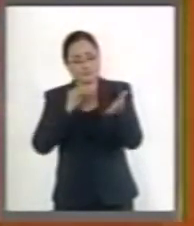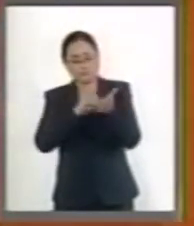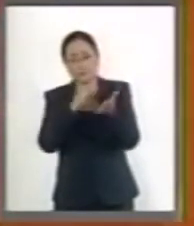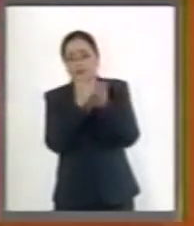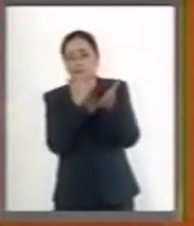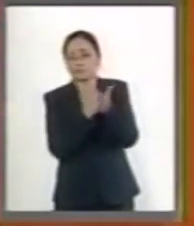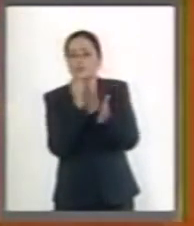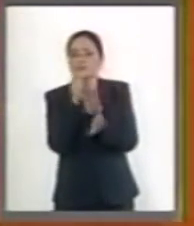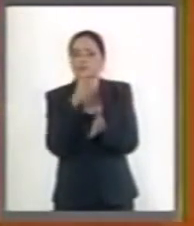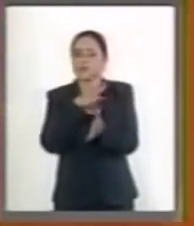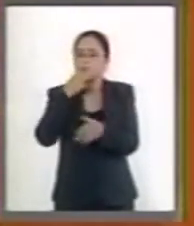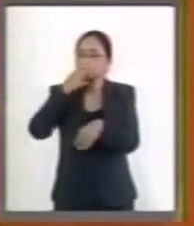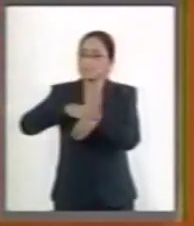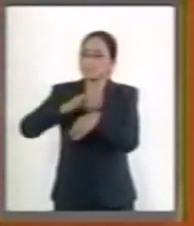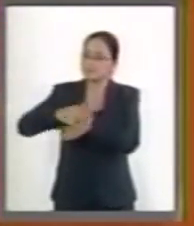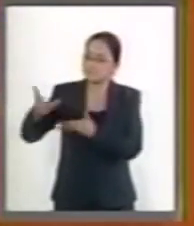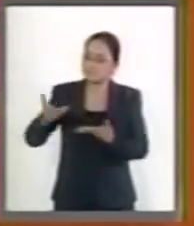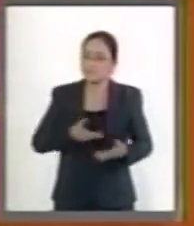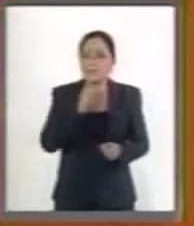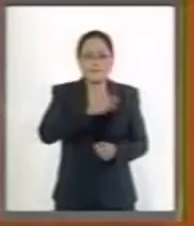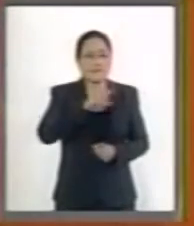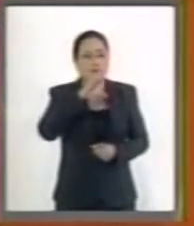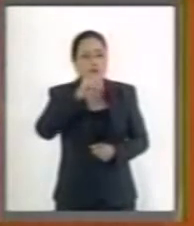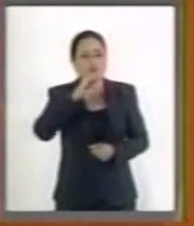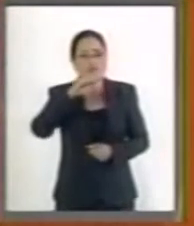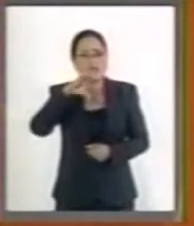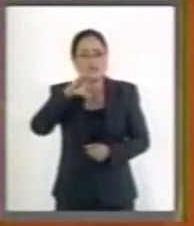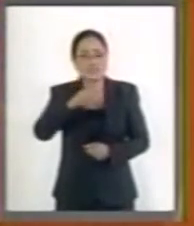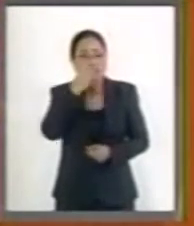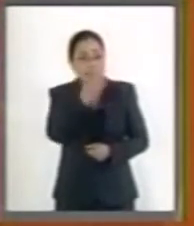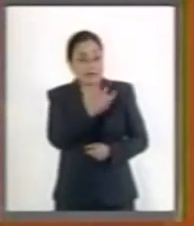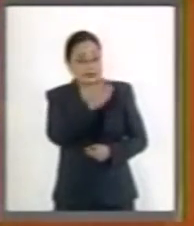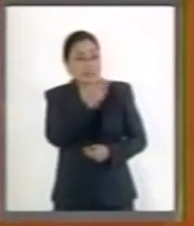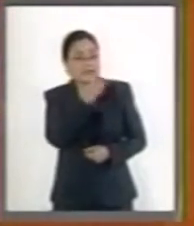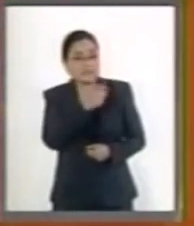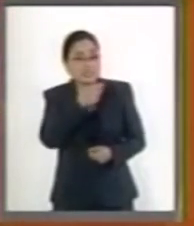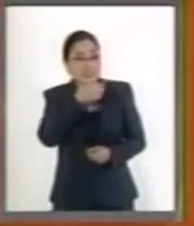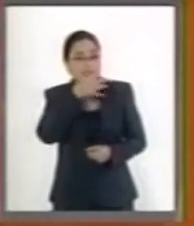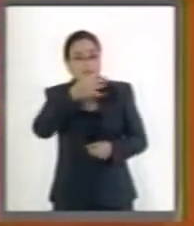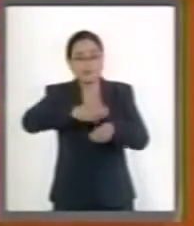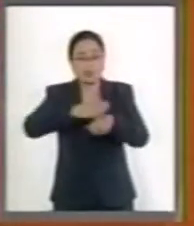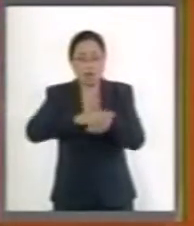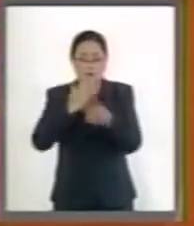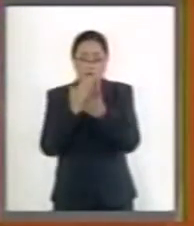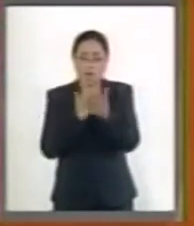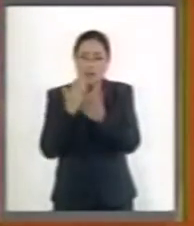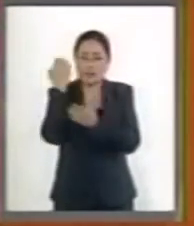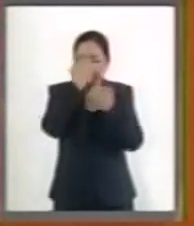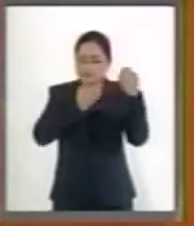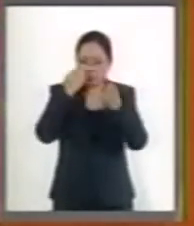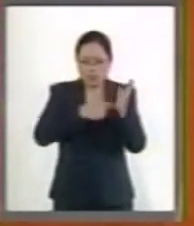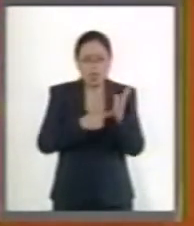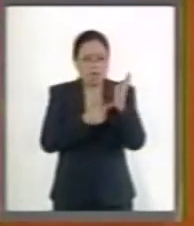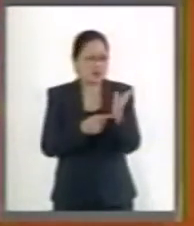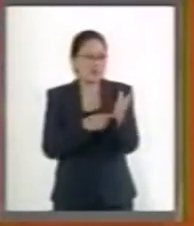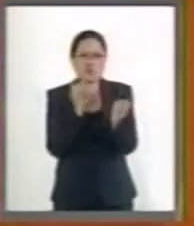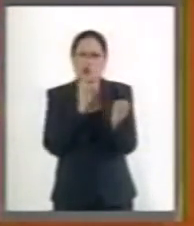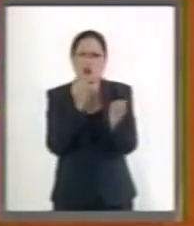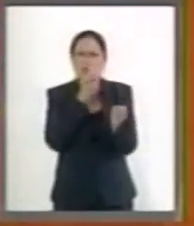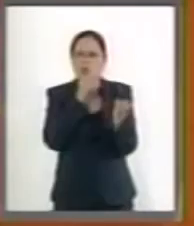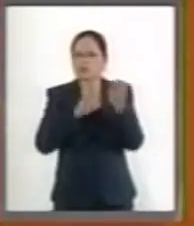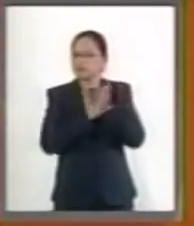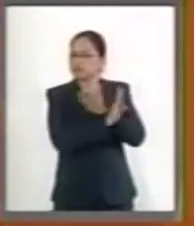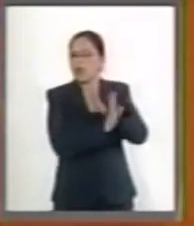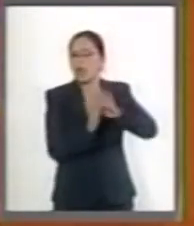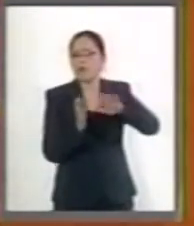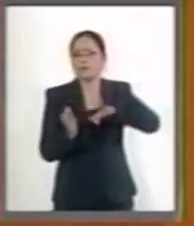se evita que la COFECE emita esa declaratoria. Y a partir de lo que hizo la COFECE, el